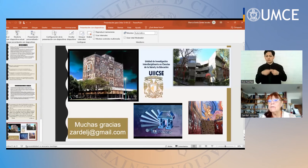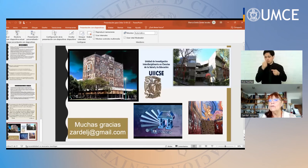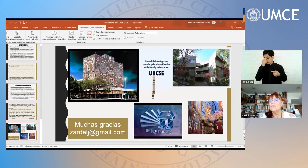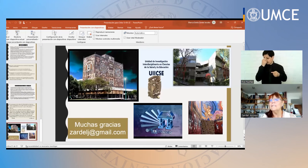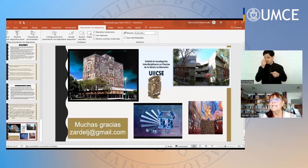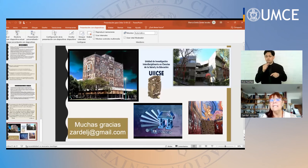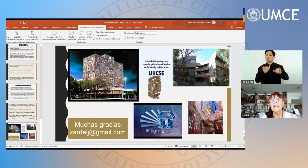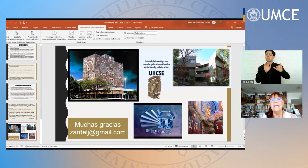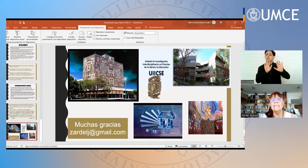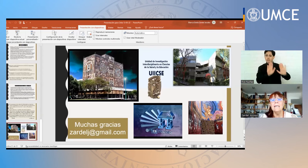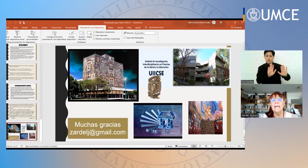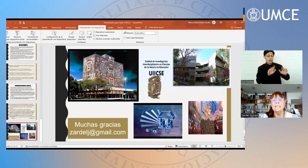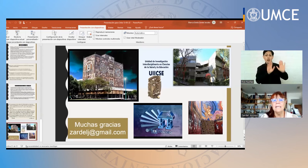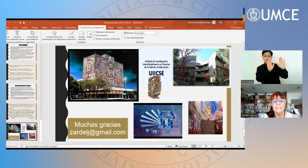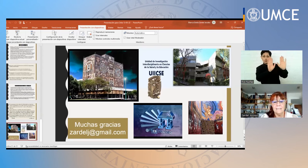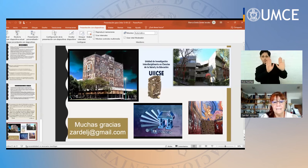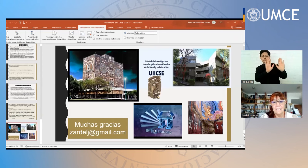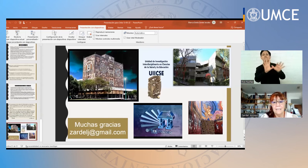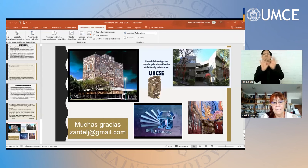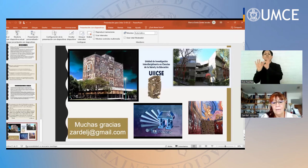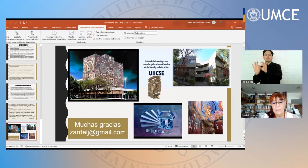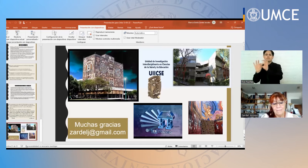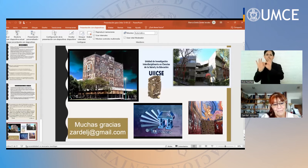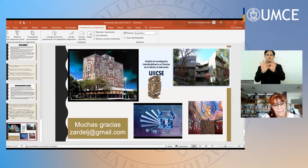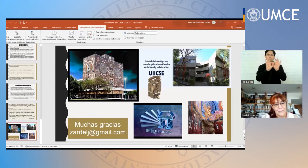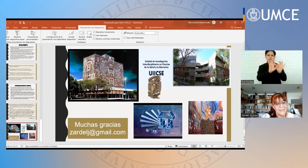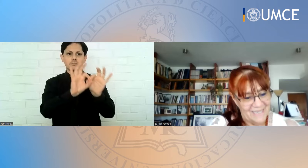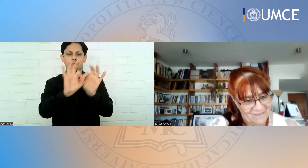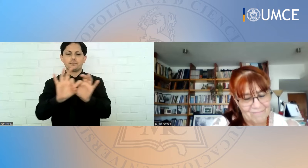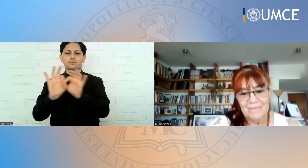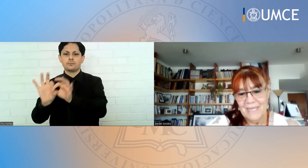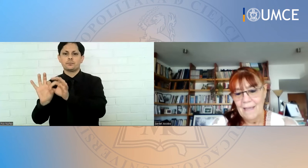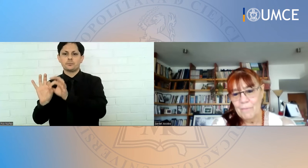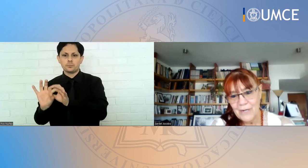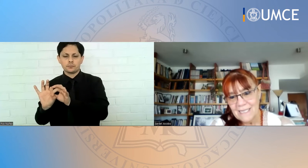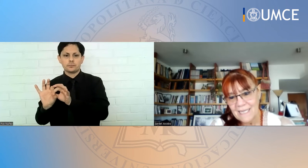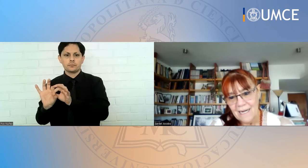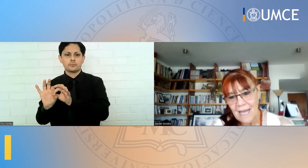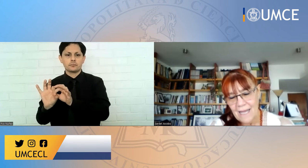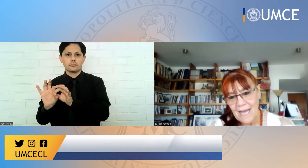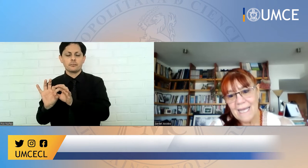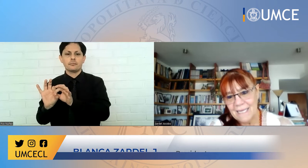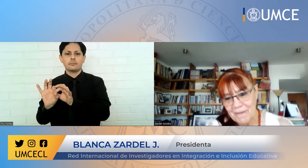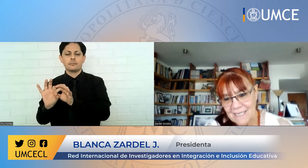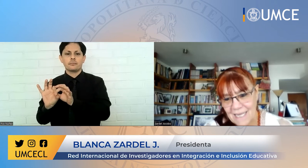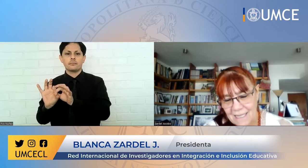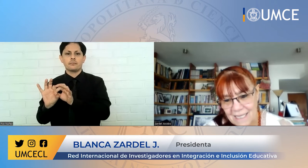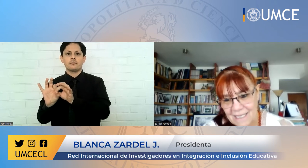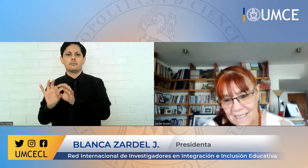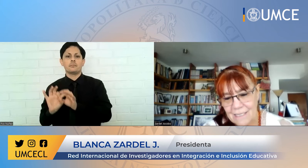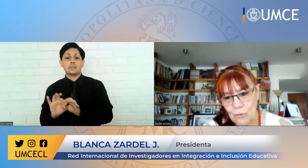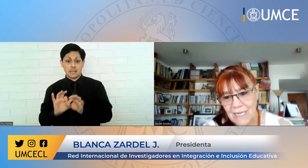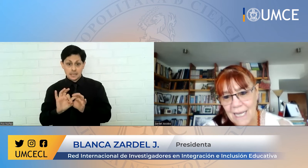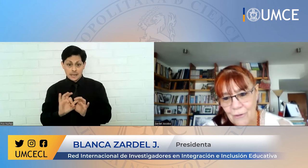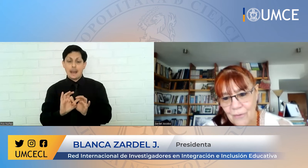dándole a todos ustedes las gracias por estar aquí